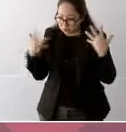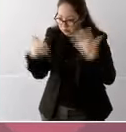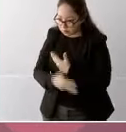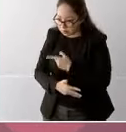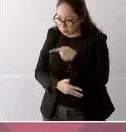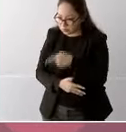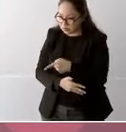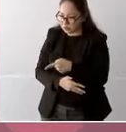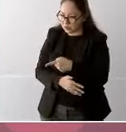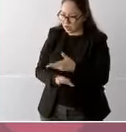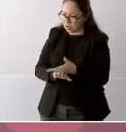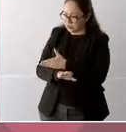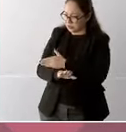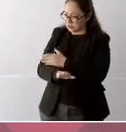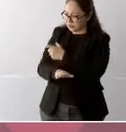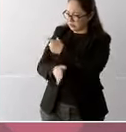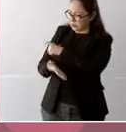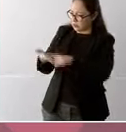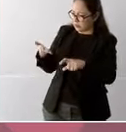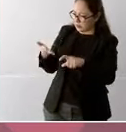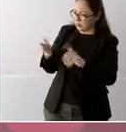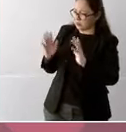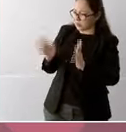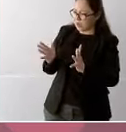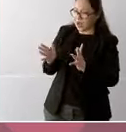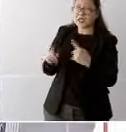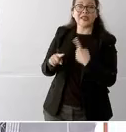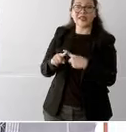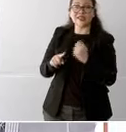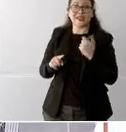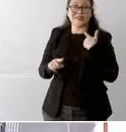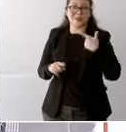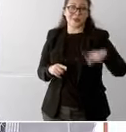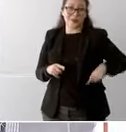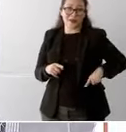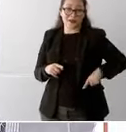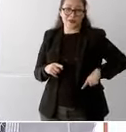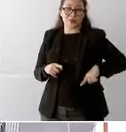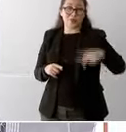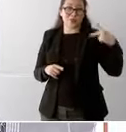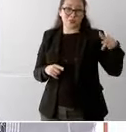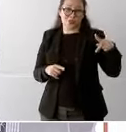una compra los que se fueron.